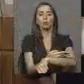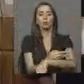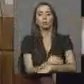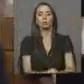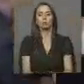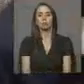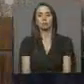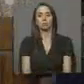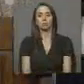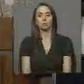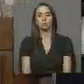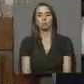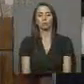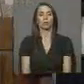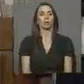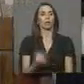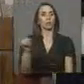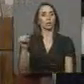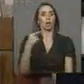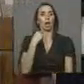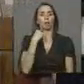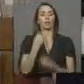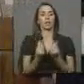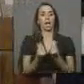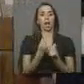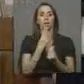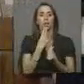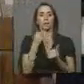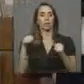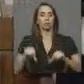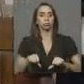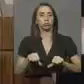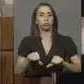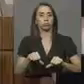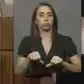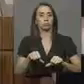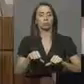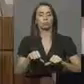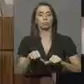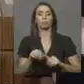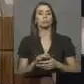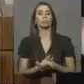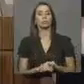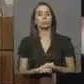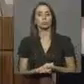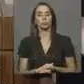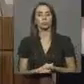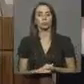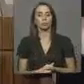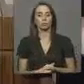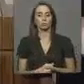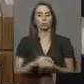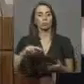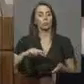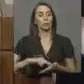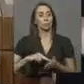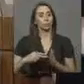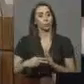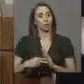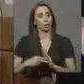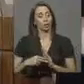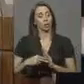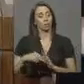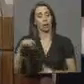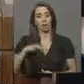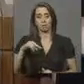como decía, afecta la calidad de vida, pero además da cuenta del problema profundo que tenemos